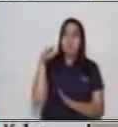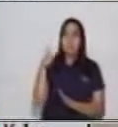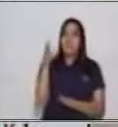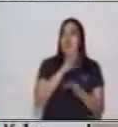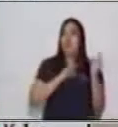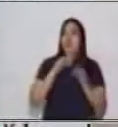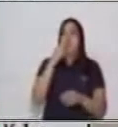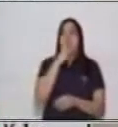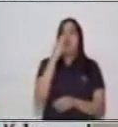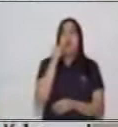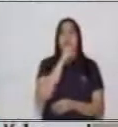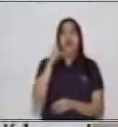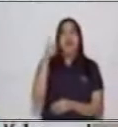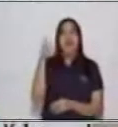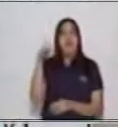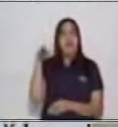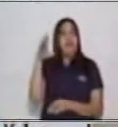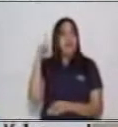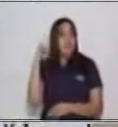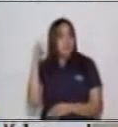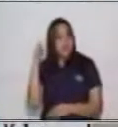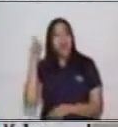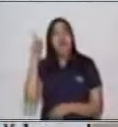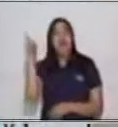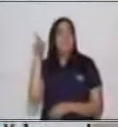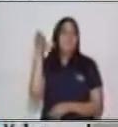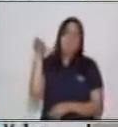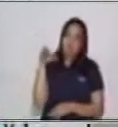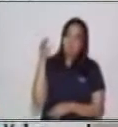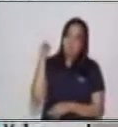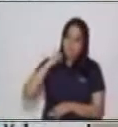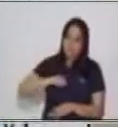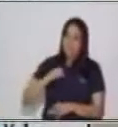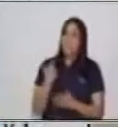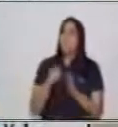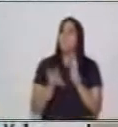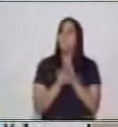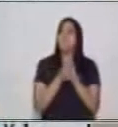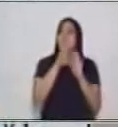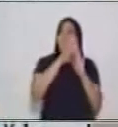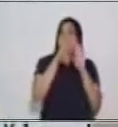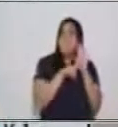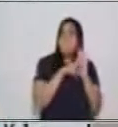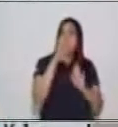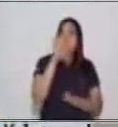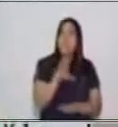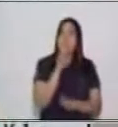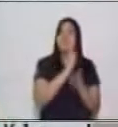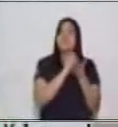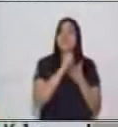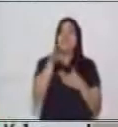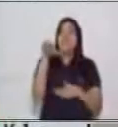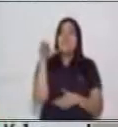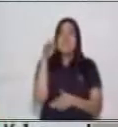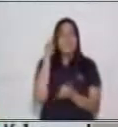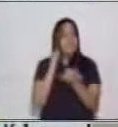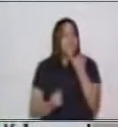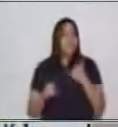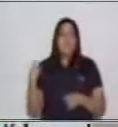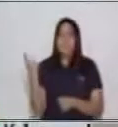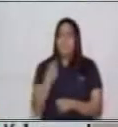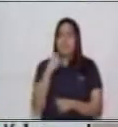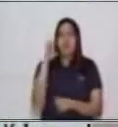hallazgo, esas van con Z. La regla número 5 explica que vas a escribir con Z las